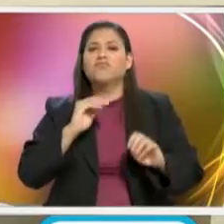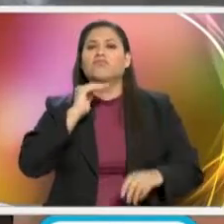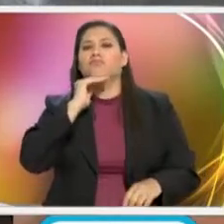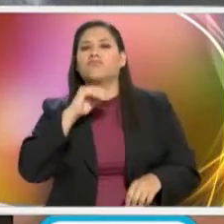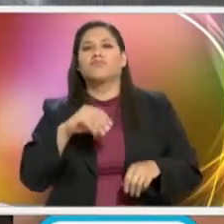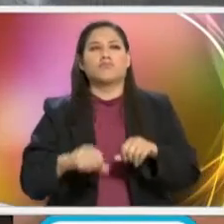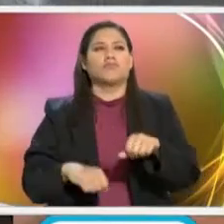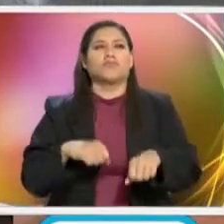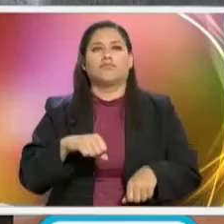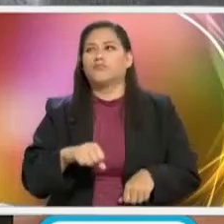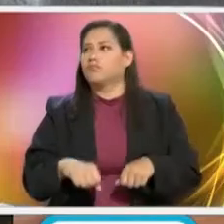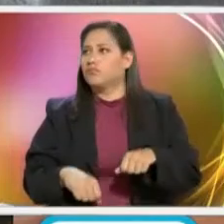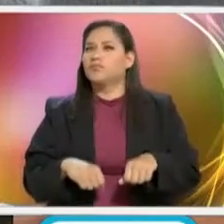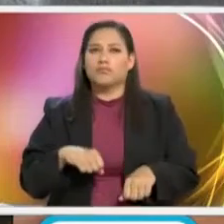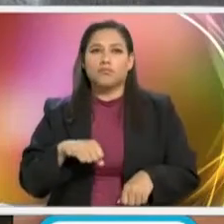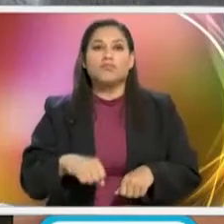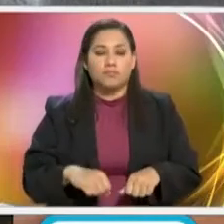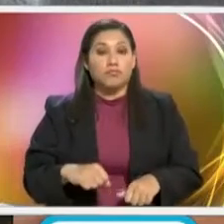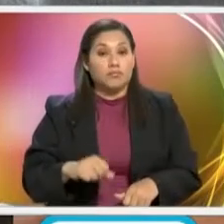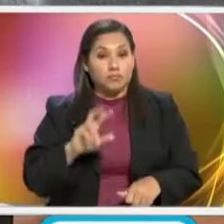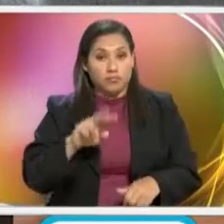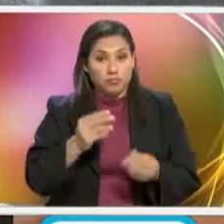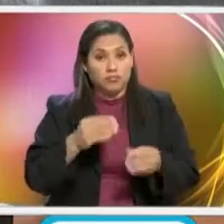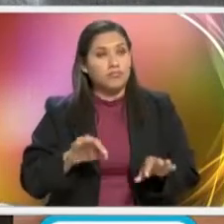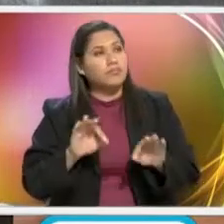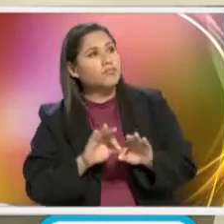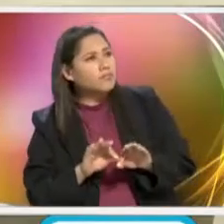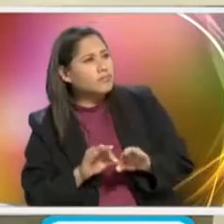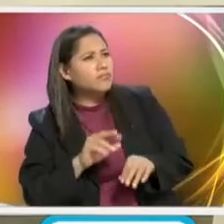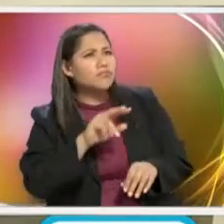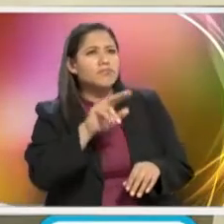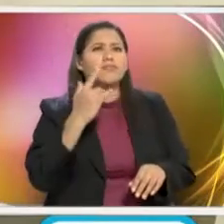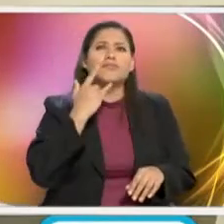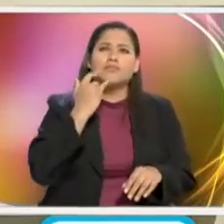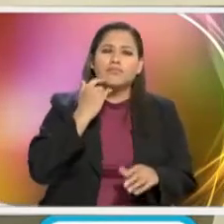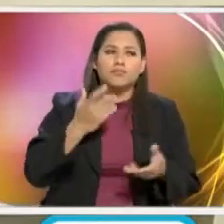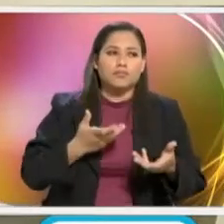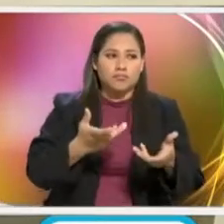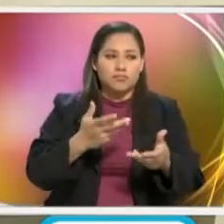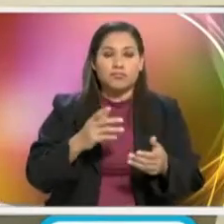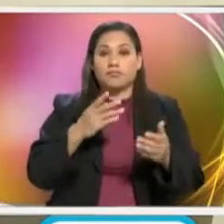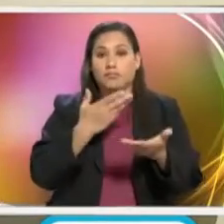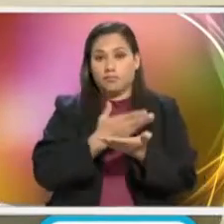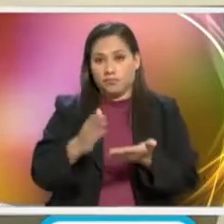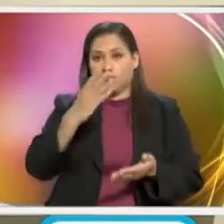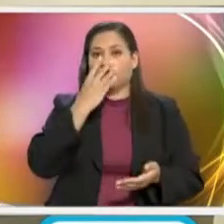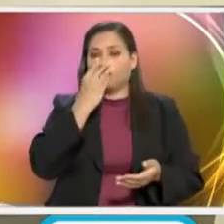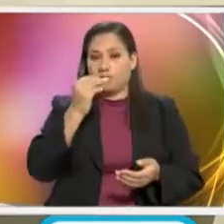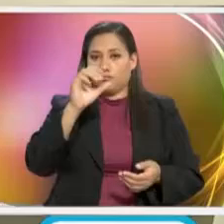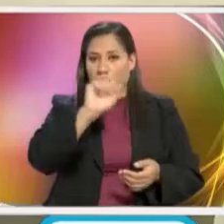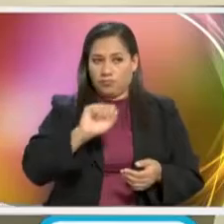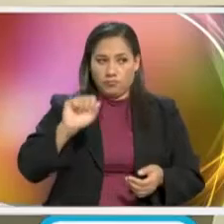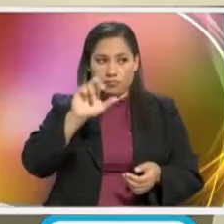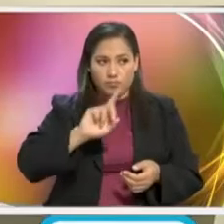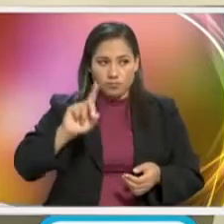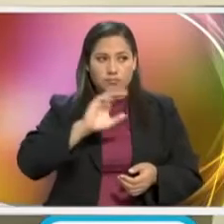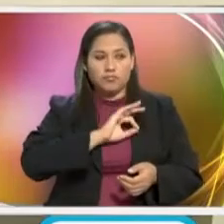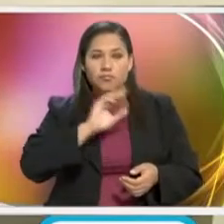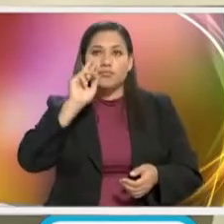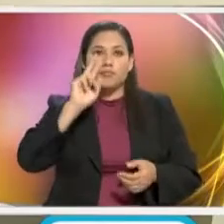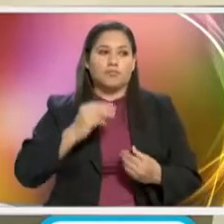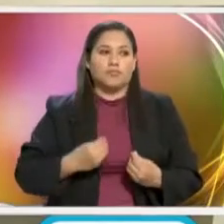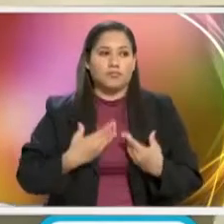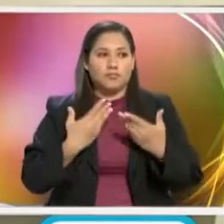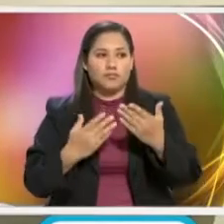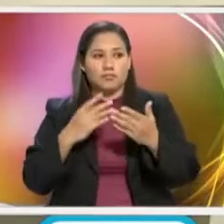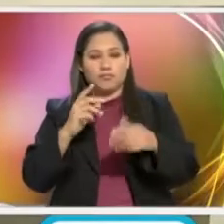el puro hecho de salir a verlos vale la pena salir a la calle, tomarse el día, y además de que Coyoacán en fin de semana se puede disfrutar desde